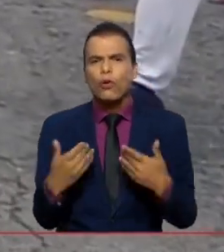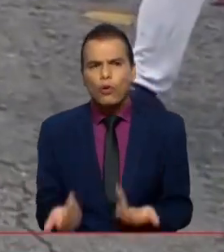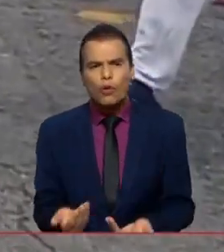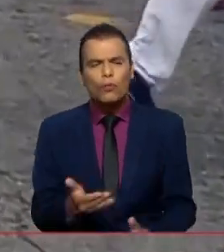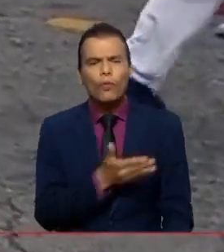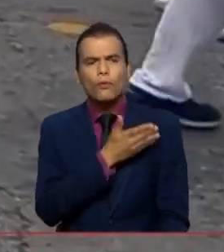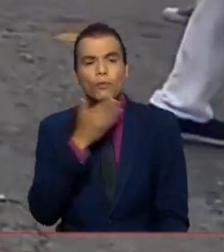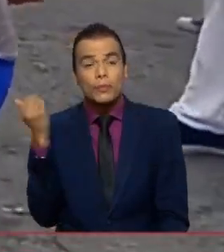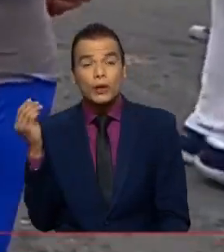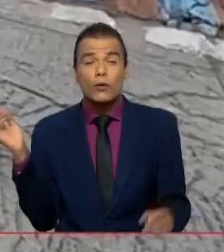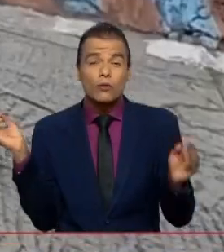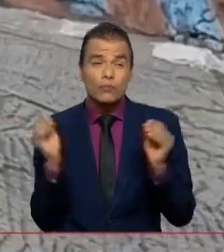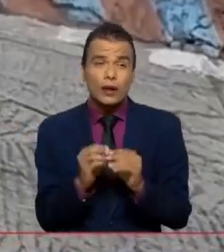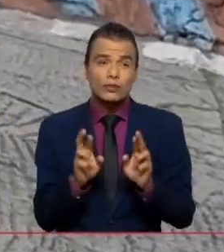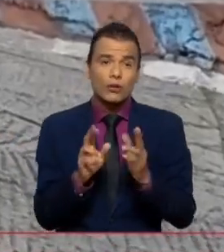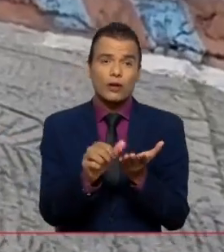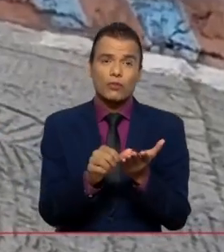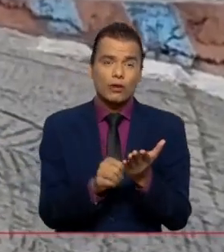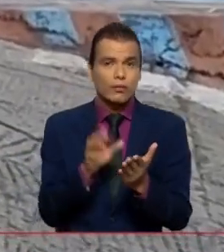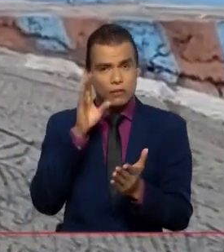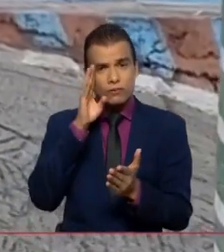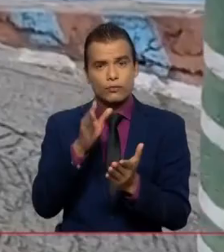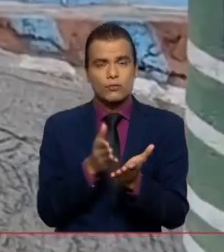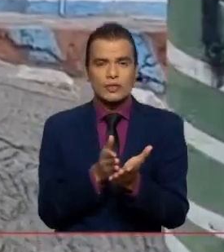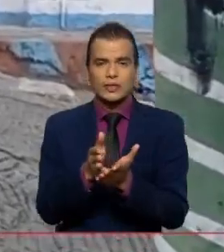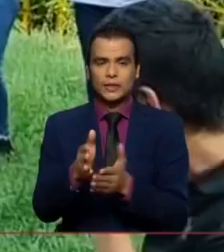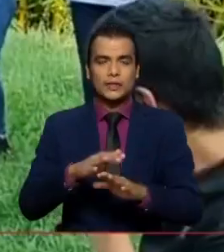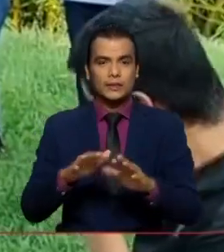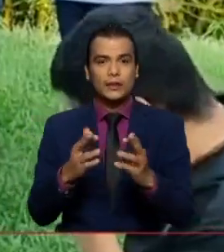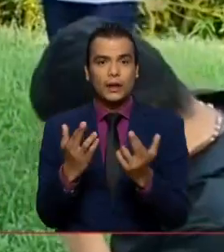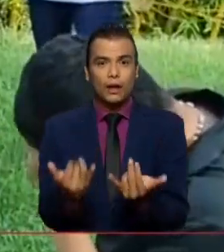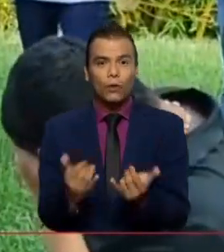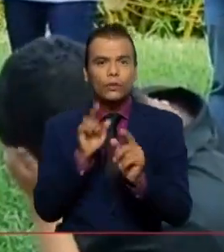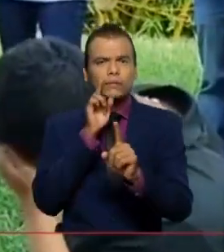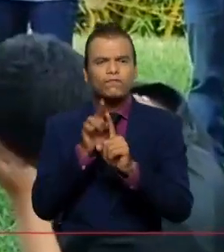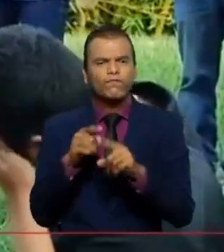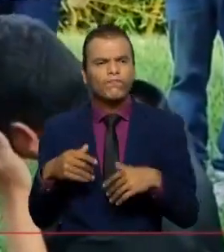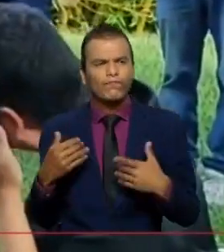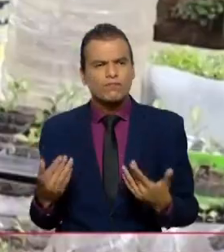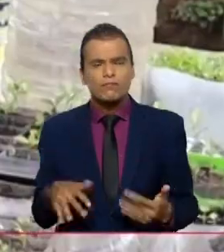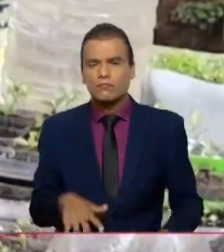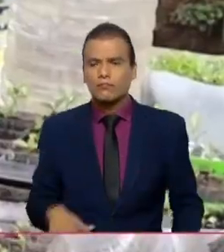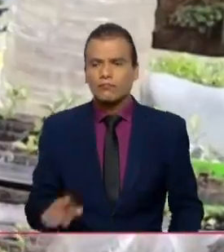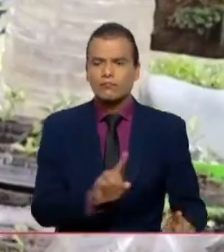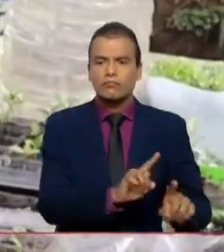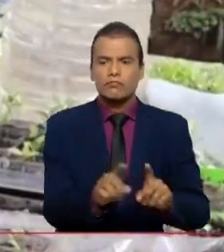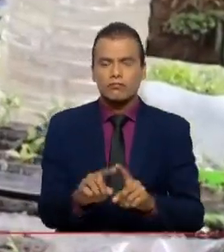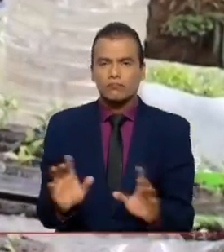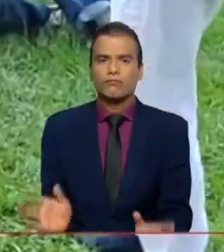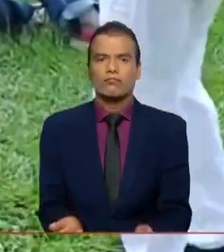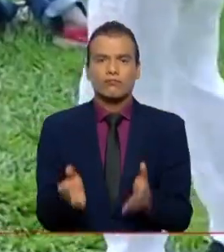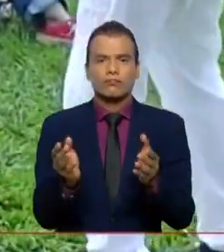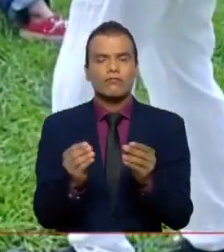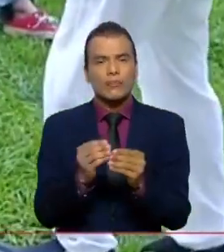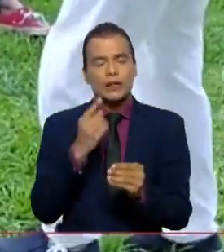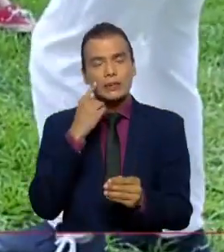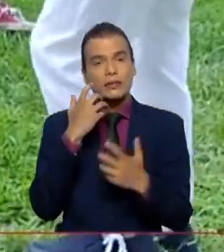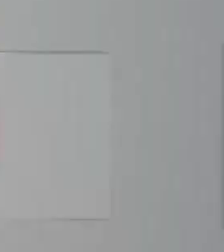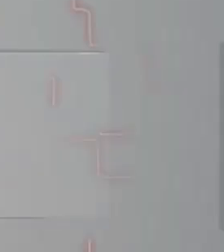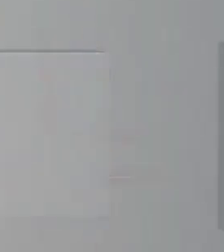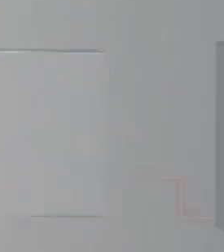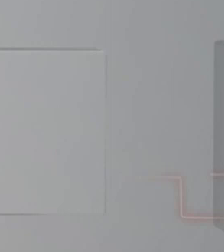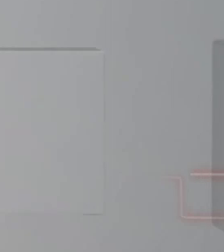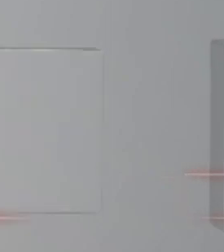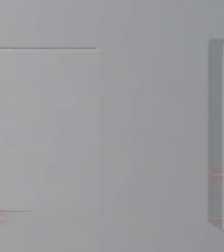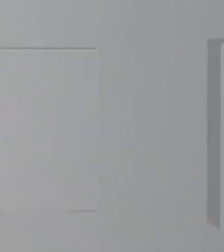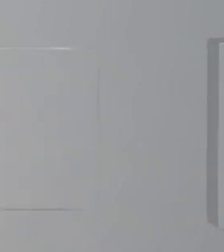que estos programas continúen. Lo que se busca es contribuir a la recuperación de espacios, fomentando el civismo y el amor por la ciudad.